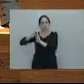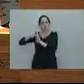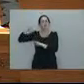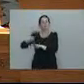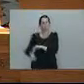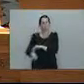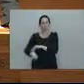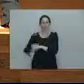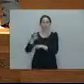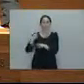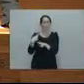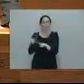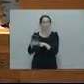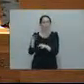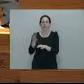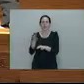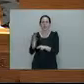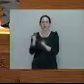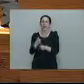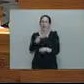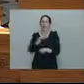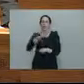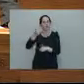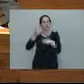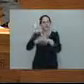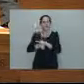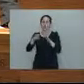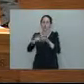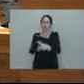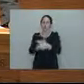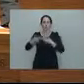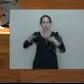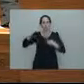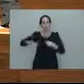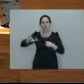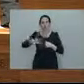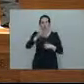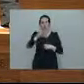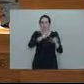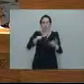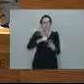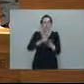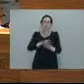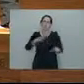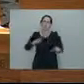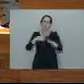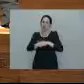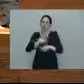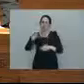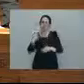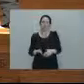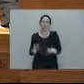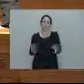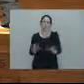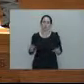que facilite el acceso a este recurso vital y esencial en condiciones asequibles a la mayoría de los ciudadanos. En ese sentido,